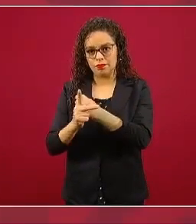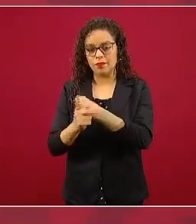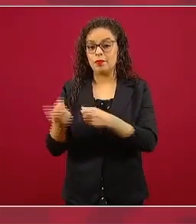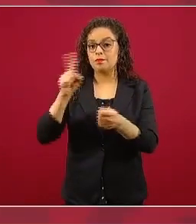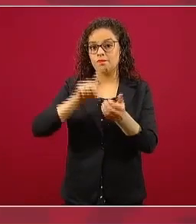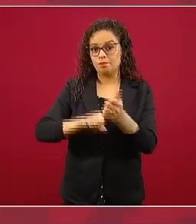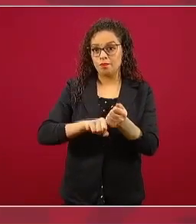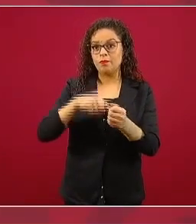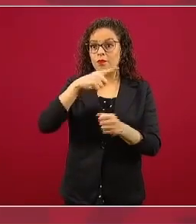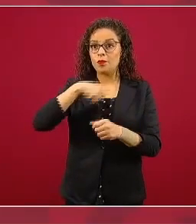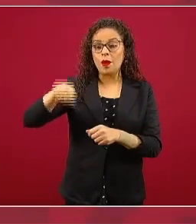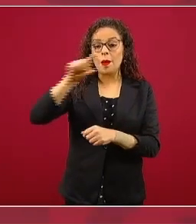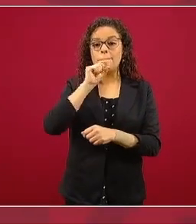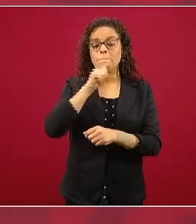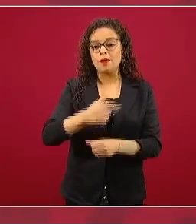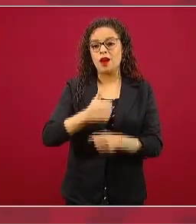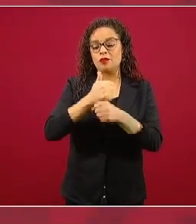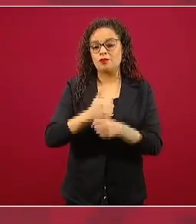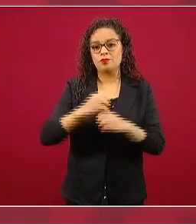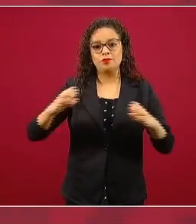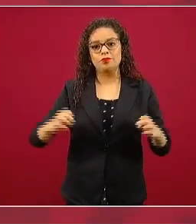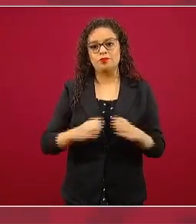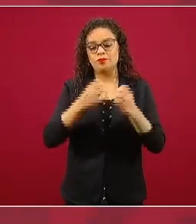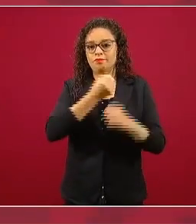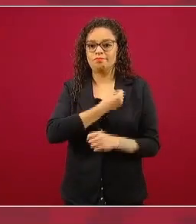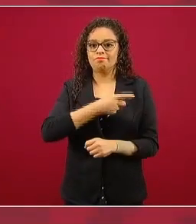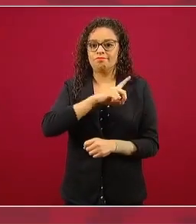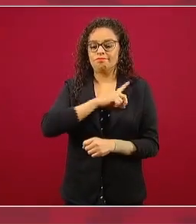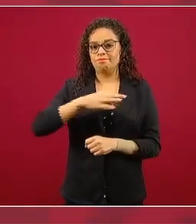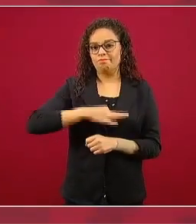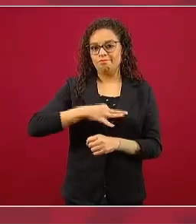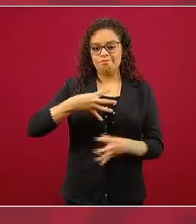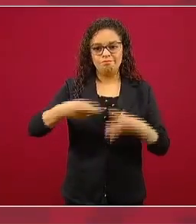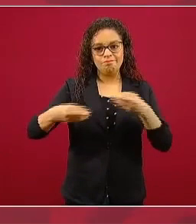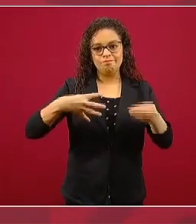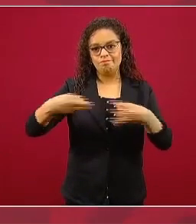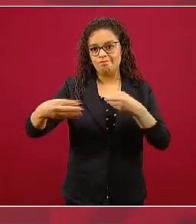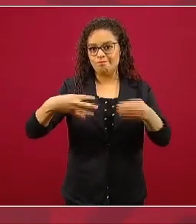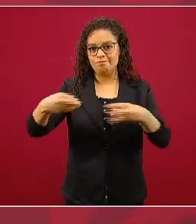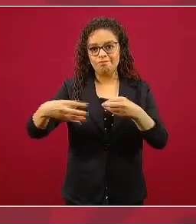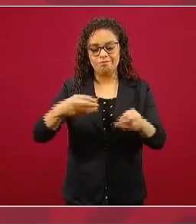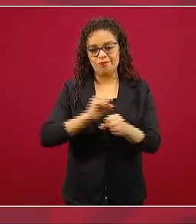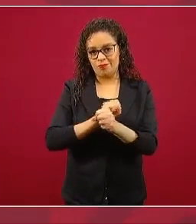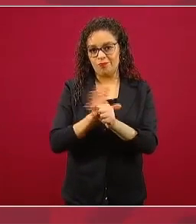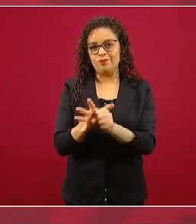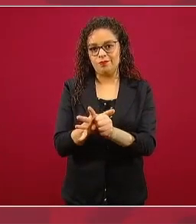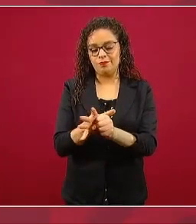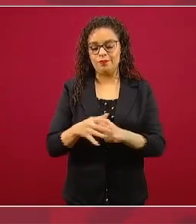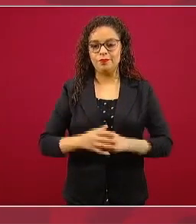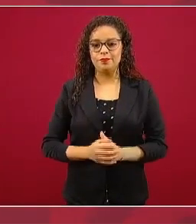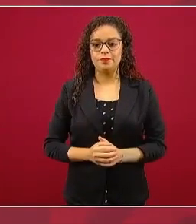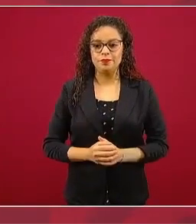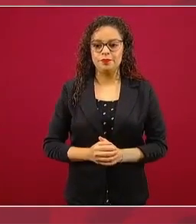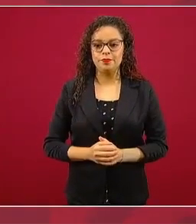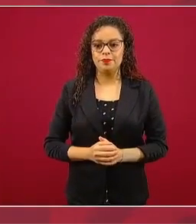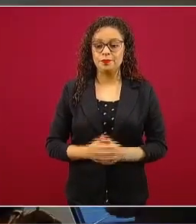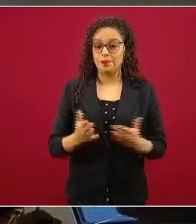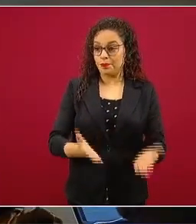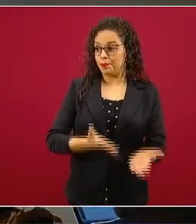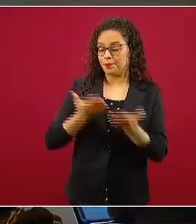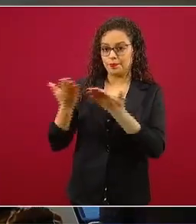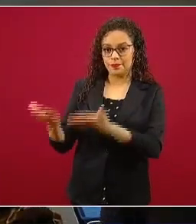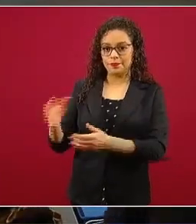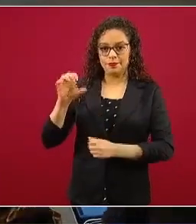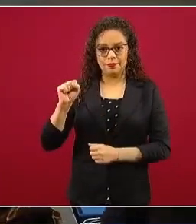afectados por esta pandemia. Entonces vamos a dejarle al secretario